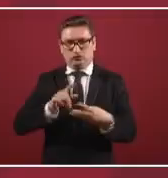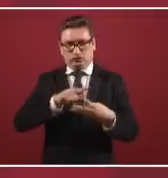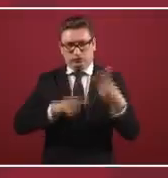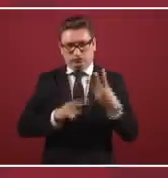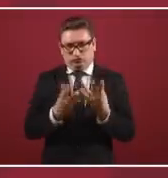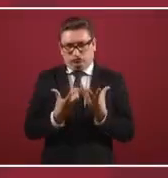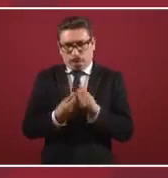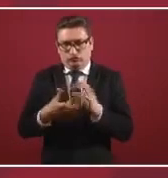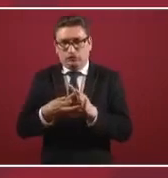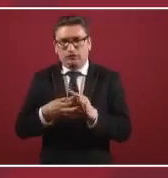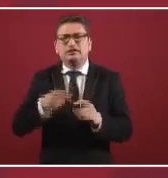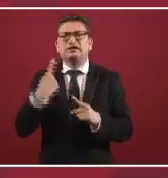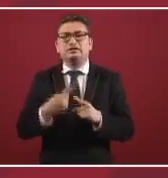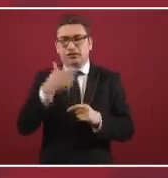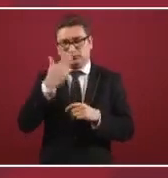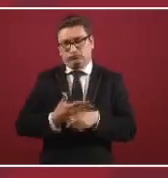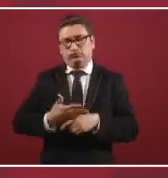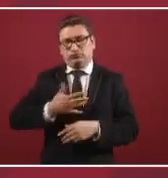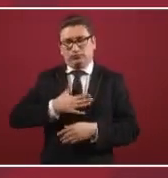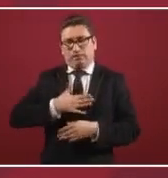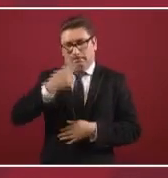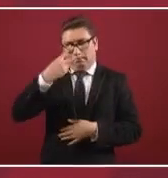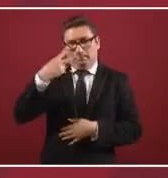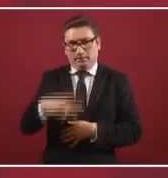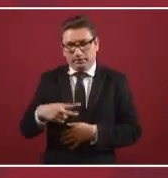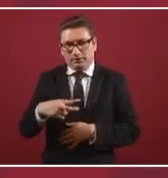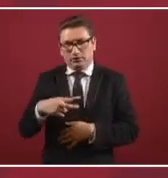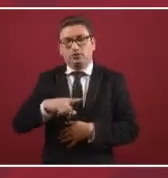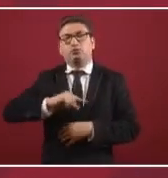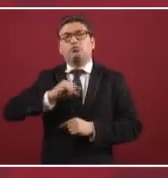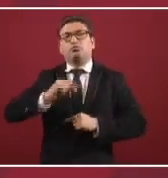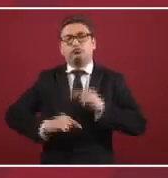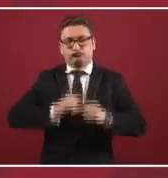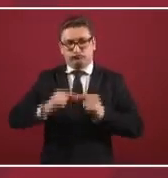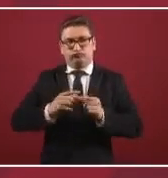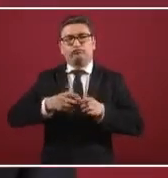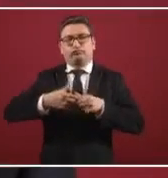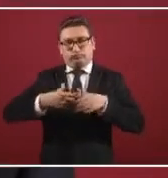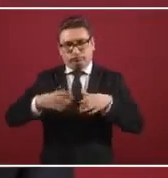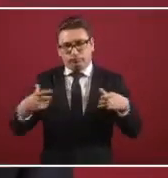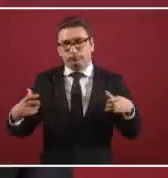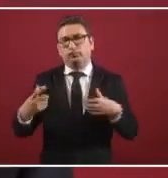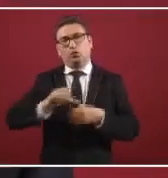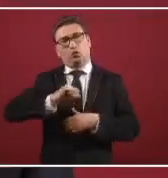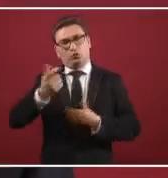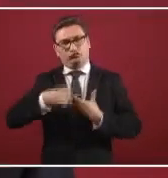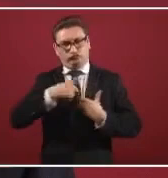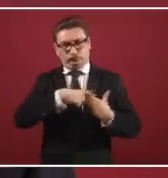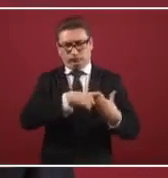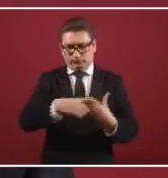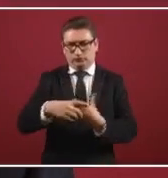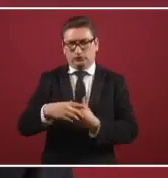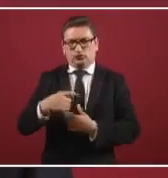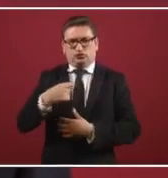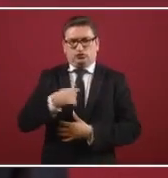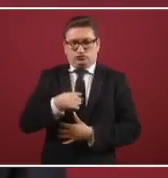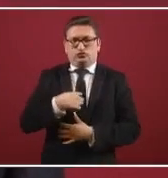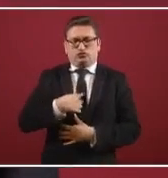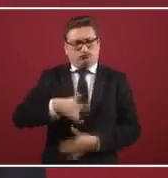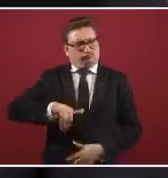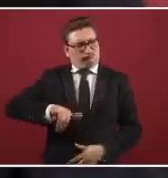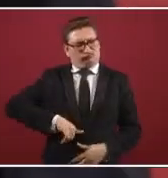eso es lo que corresponde a México, que también se va a ir ampliando poco a poco. Yo tengo mucho